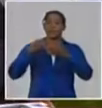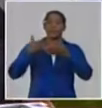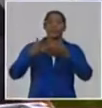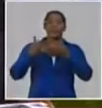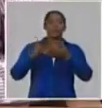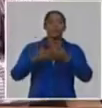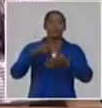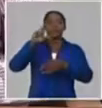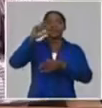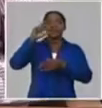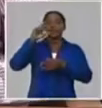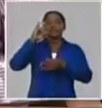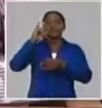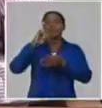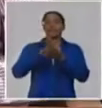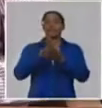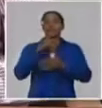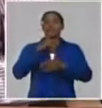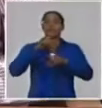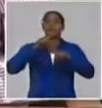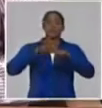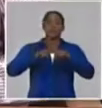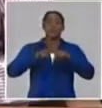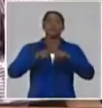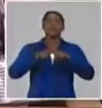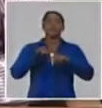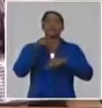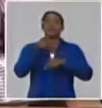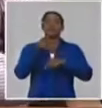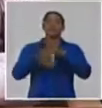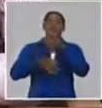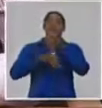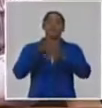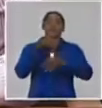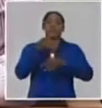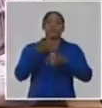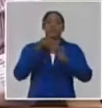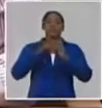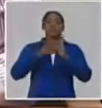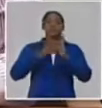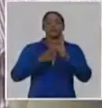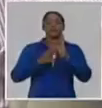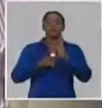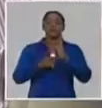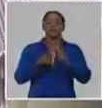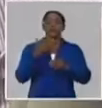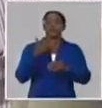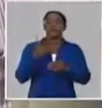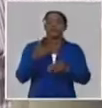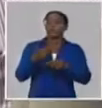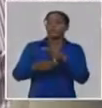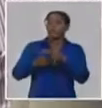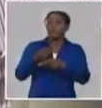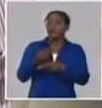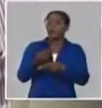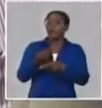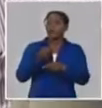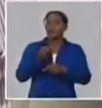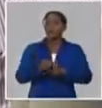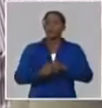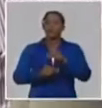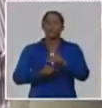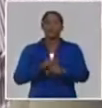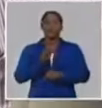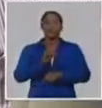entidades responsables del desarrollo de estos mercados mayoristas. Héctor, ¿cómo se ha concebido, cuáles son los pasos que se han dado, cómo